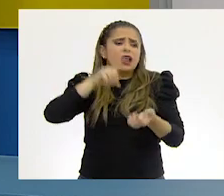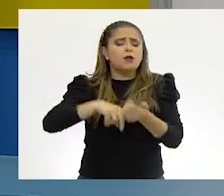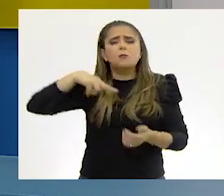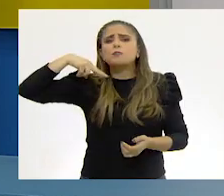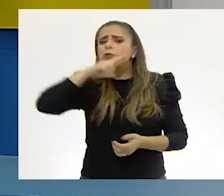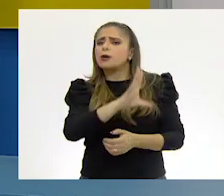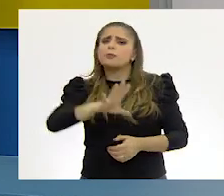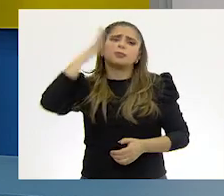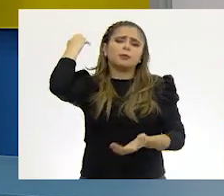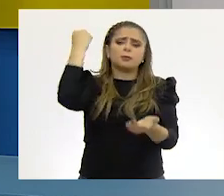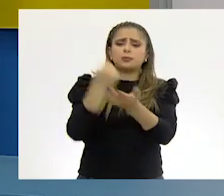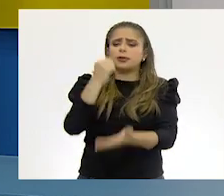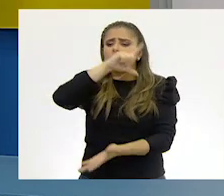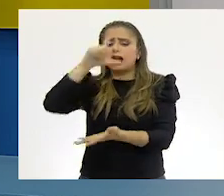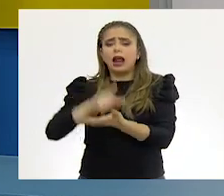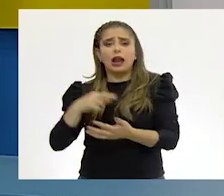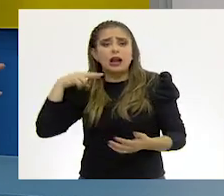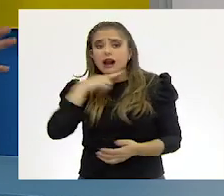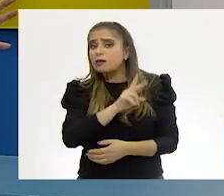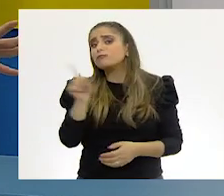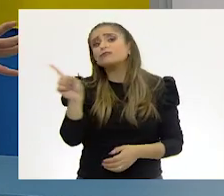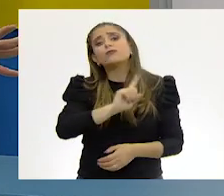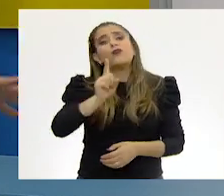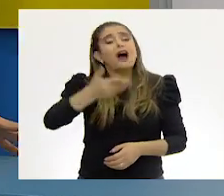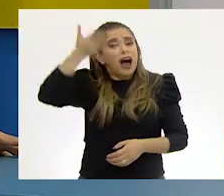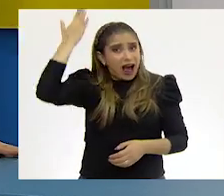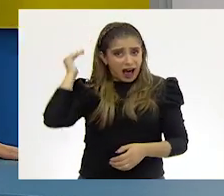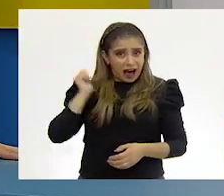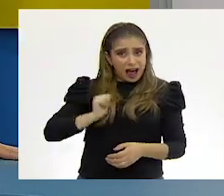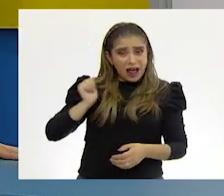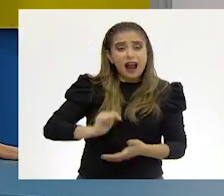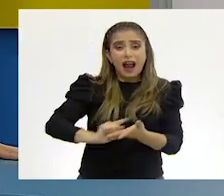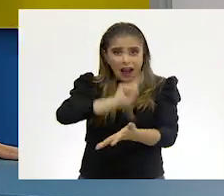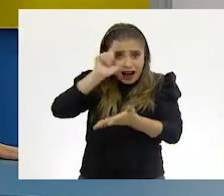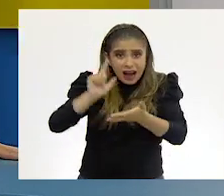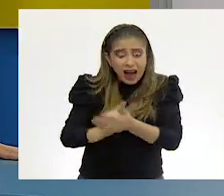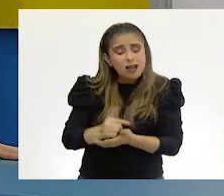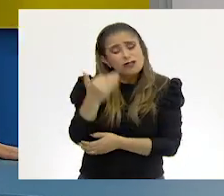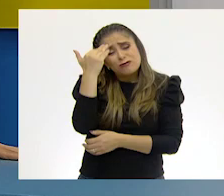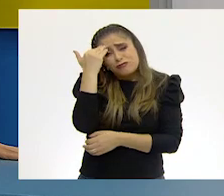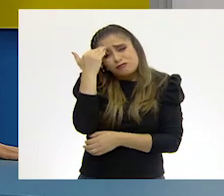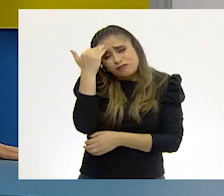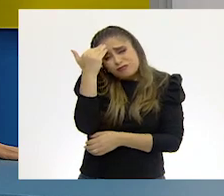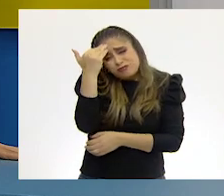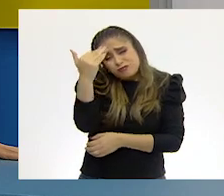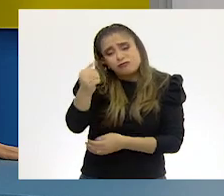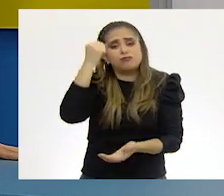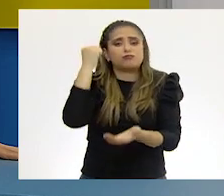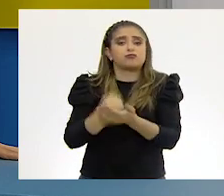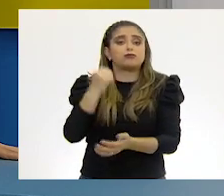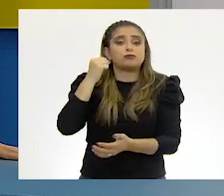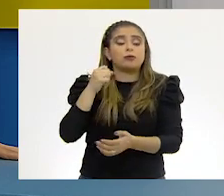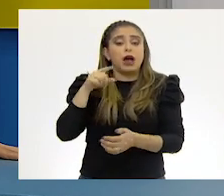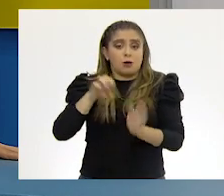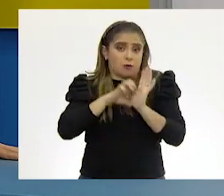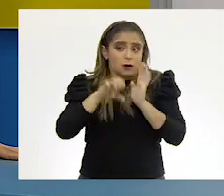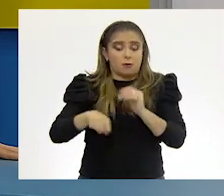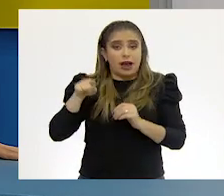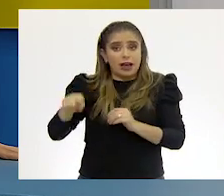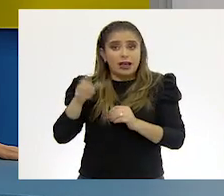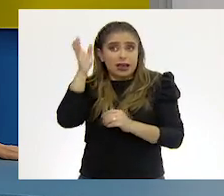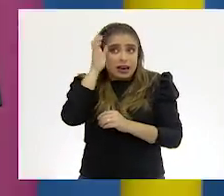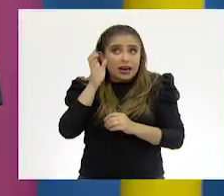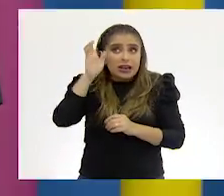mañana, pero realmente transcurrió mucho tiempo para que la creencia en Cristo se consolidara como una